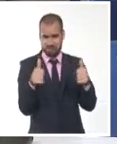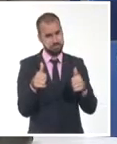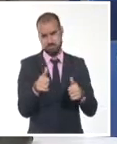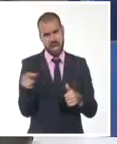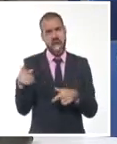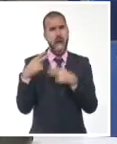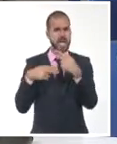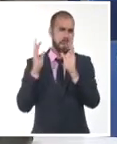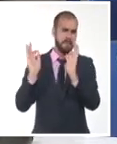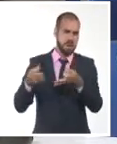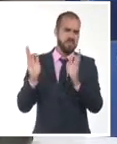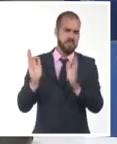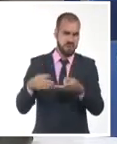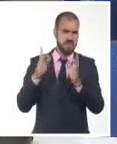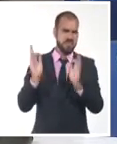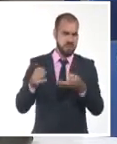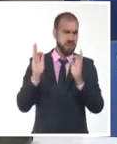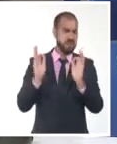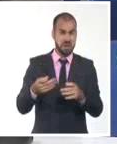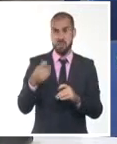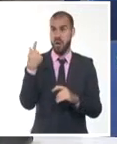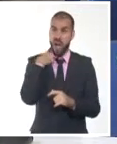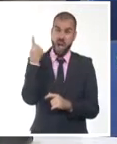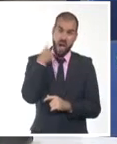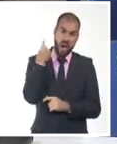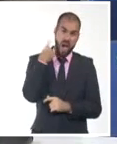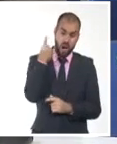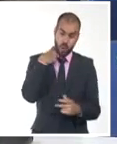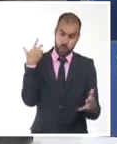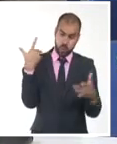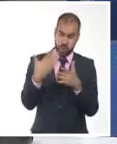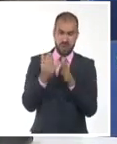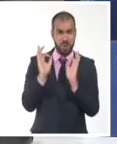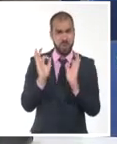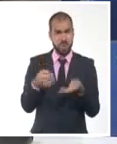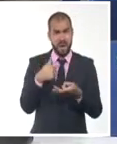antecesores, pasarla de mano en mano y usarla con motivos